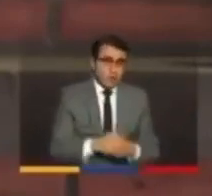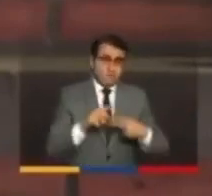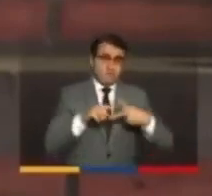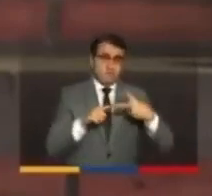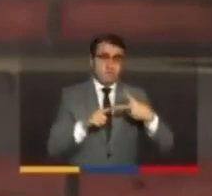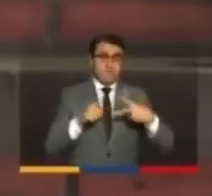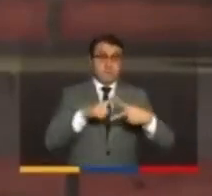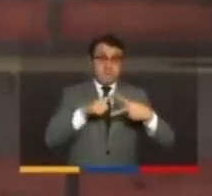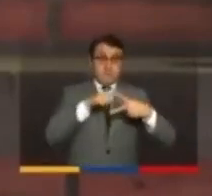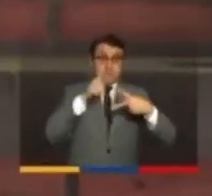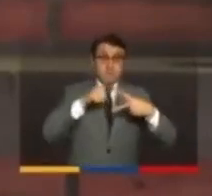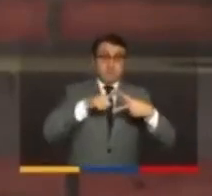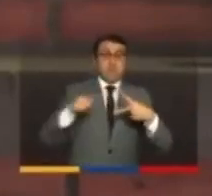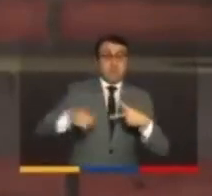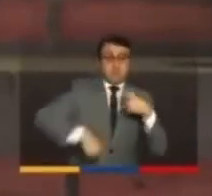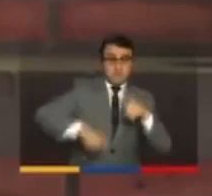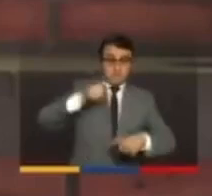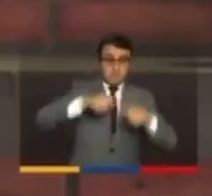son mercenarios.